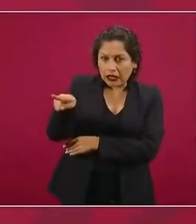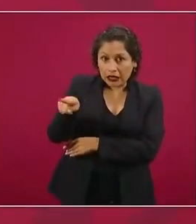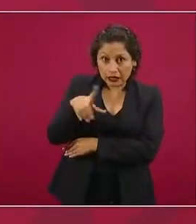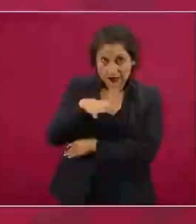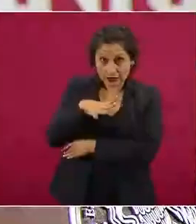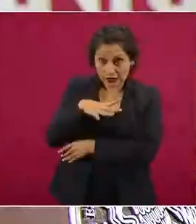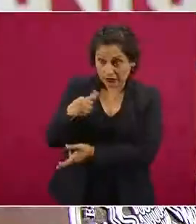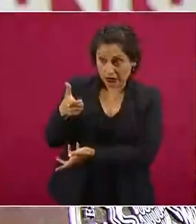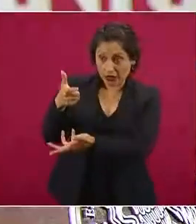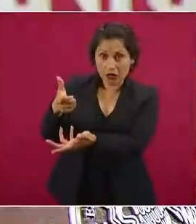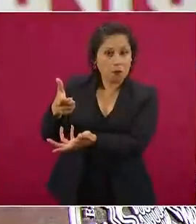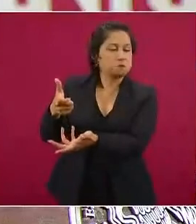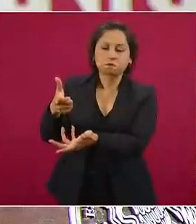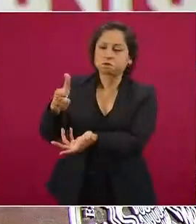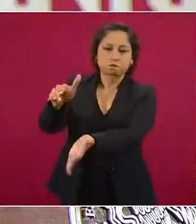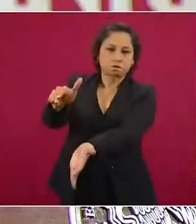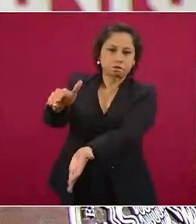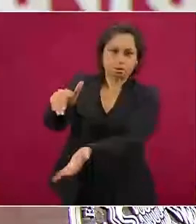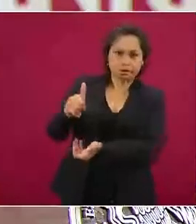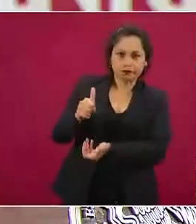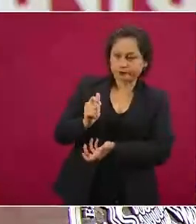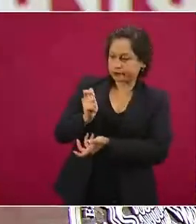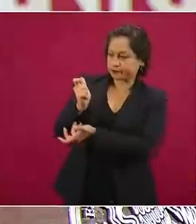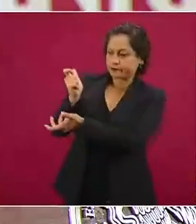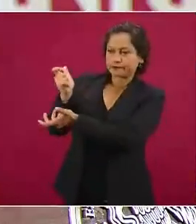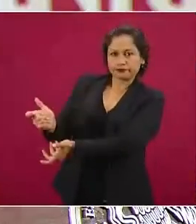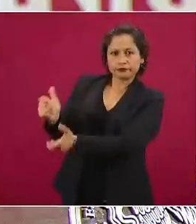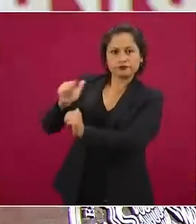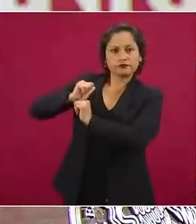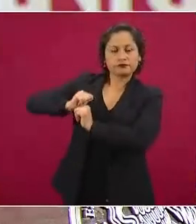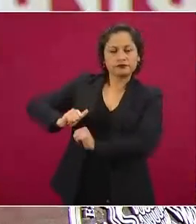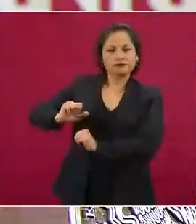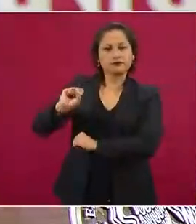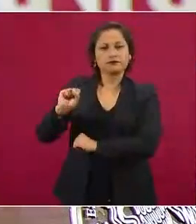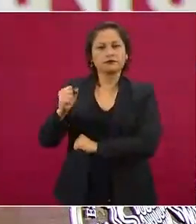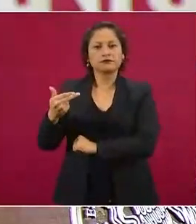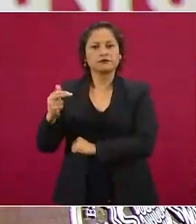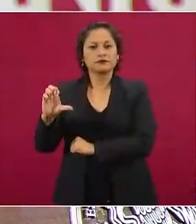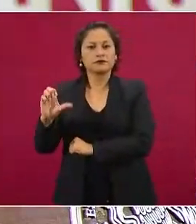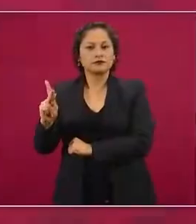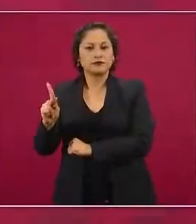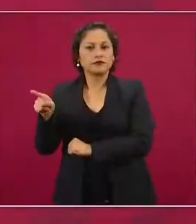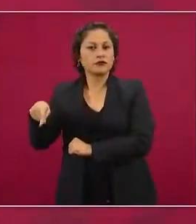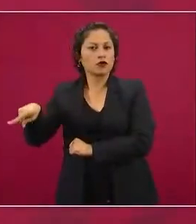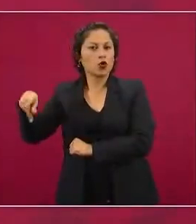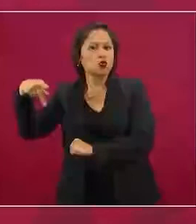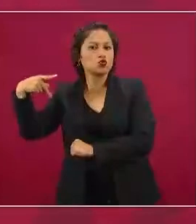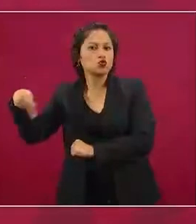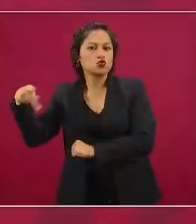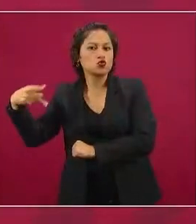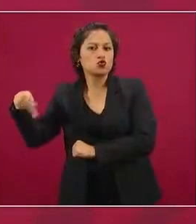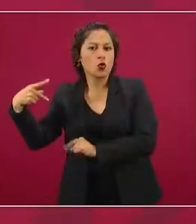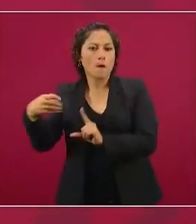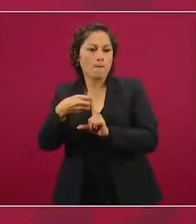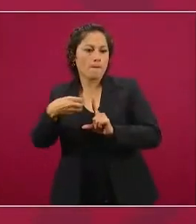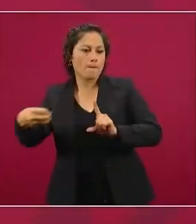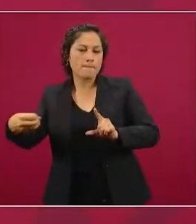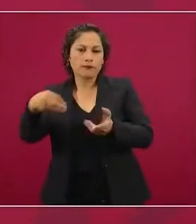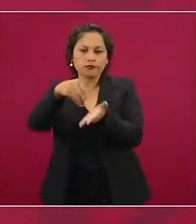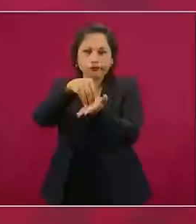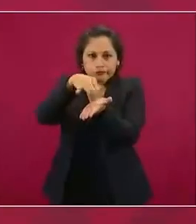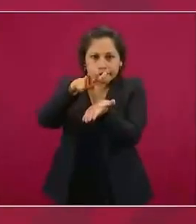que se van a manejar los fondos con toda transparencia y es para